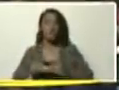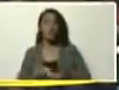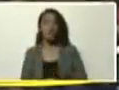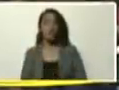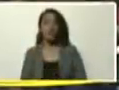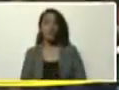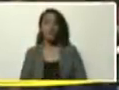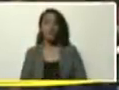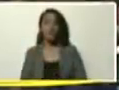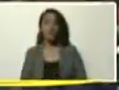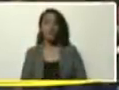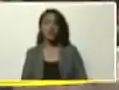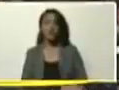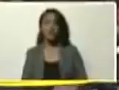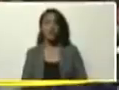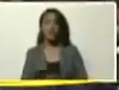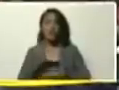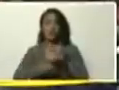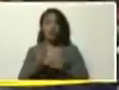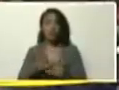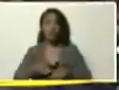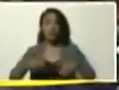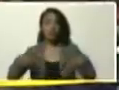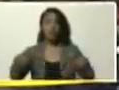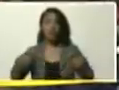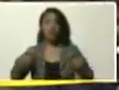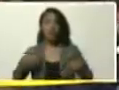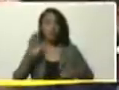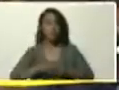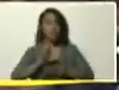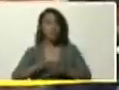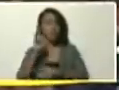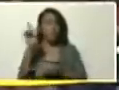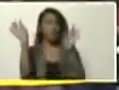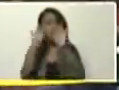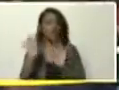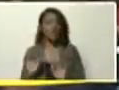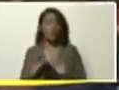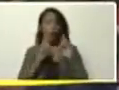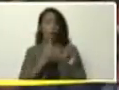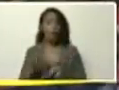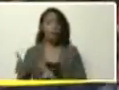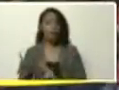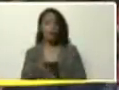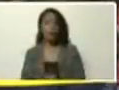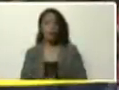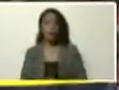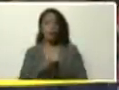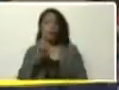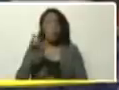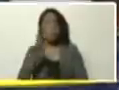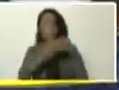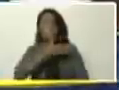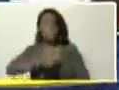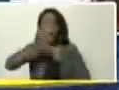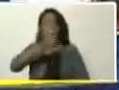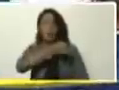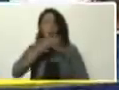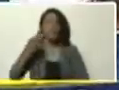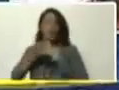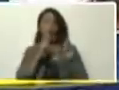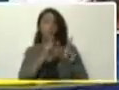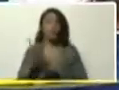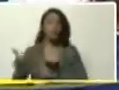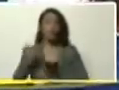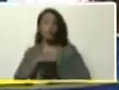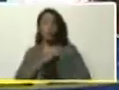mejorando y hacerla que crezca más todavía, porque es una forma de organización, una de las más perfectas formas de organización que